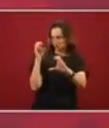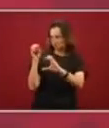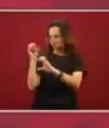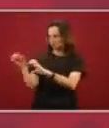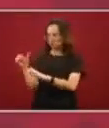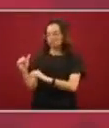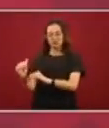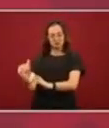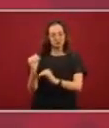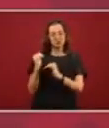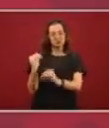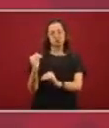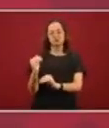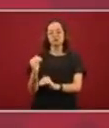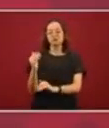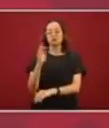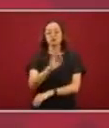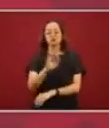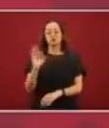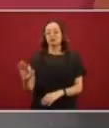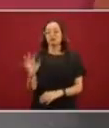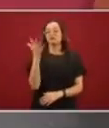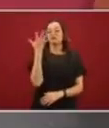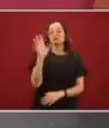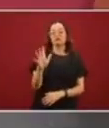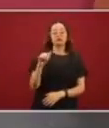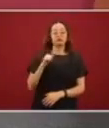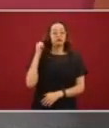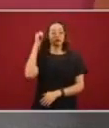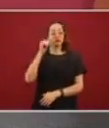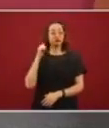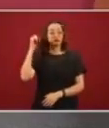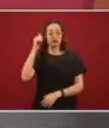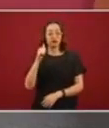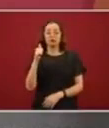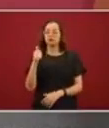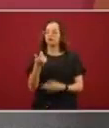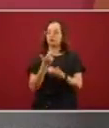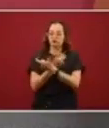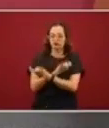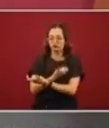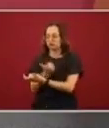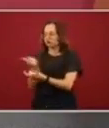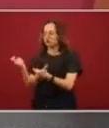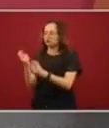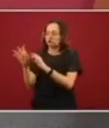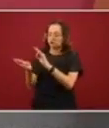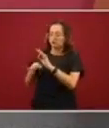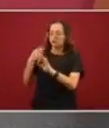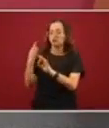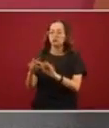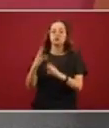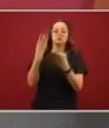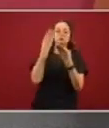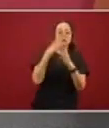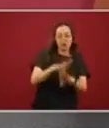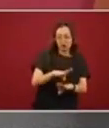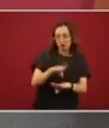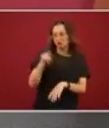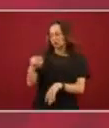Bienvenidos amigos a este su canal Pregoneros. Ante la inminente fase 2 que ayer en la mañanera se dio a